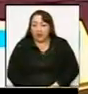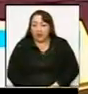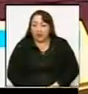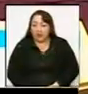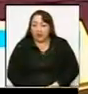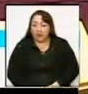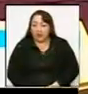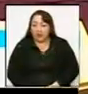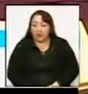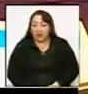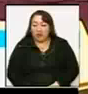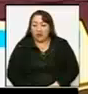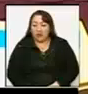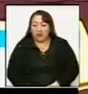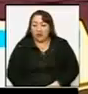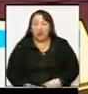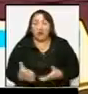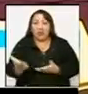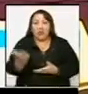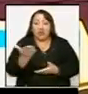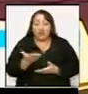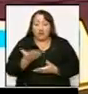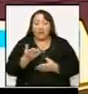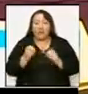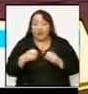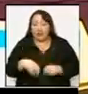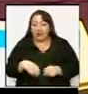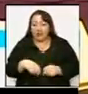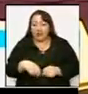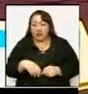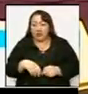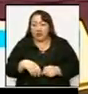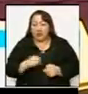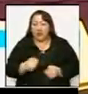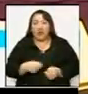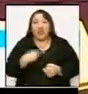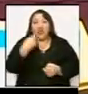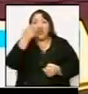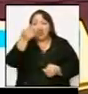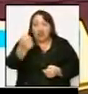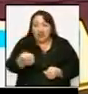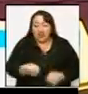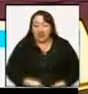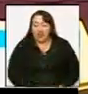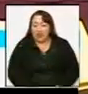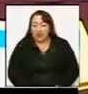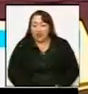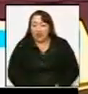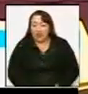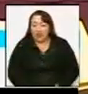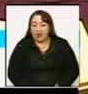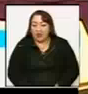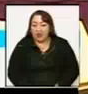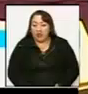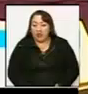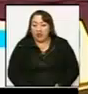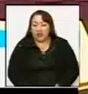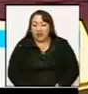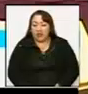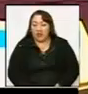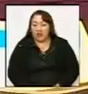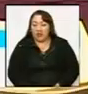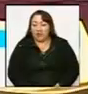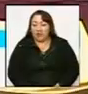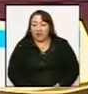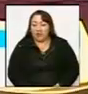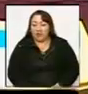forman parte de un sistema, recepcione la renuncia y la traslade al Jurado Nacional de Elecciones, al Registro de